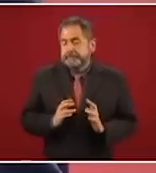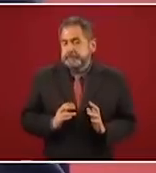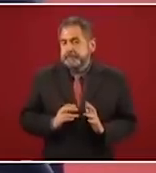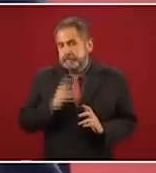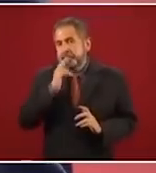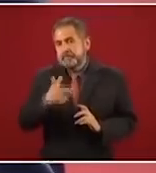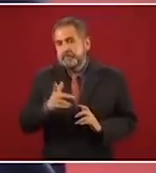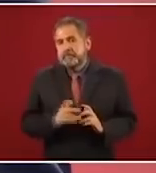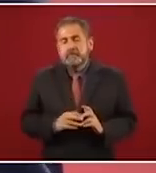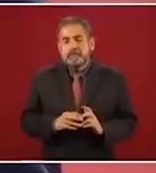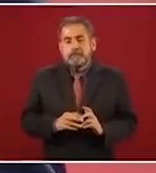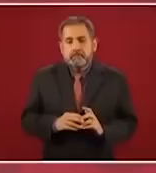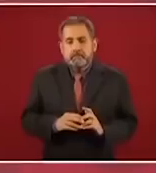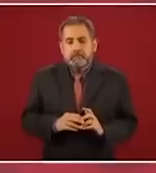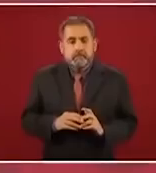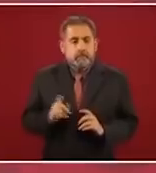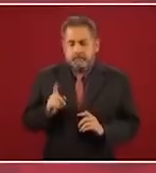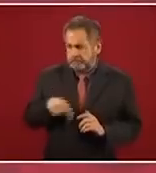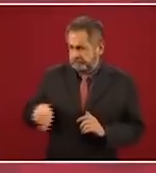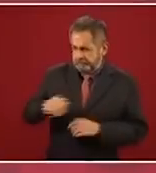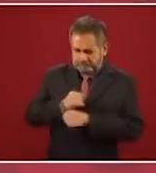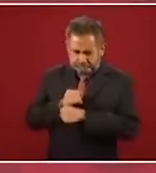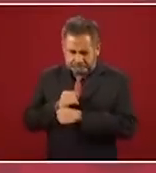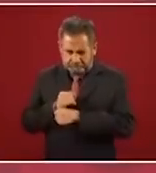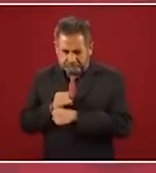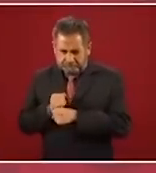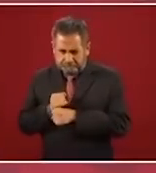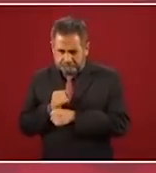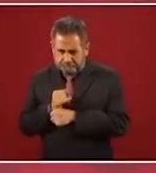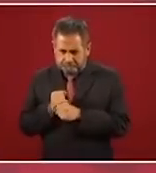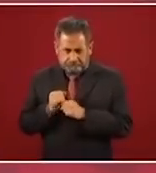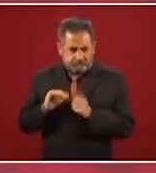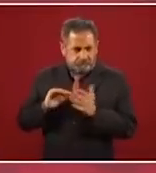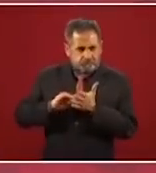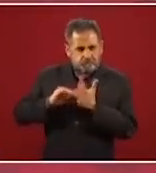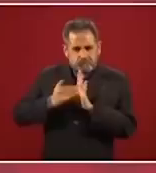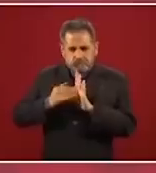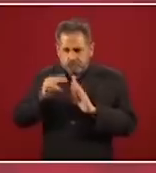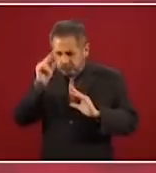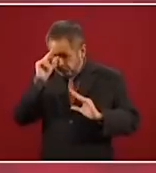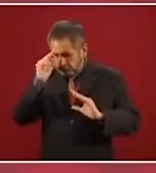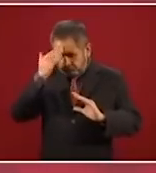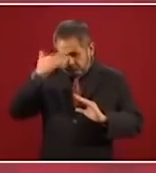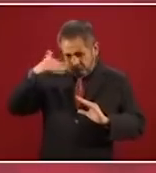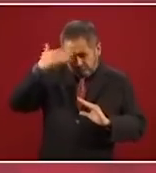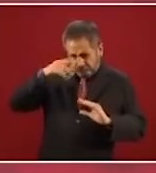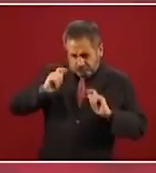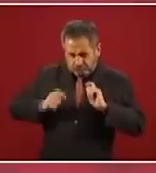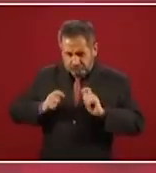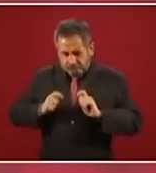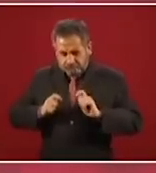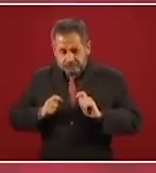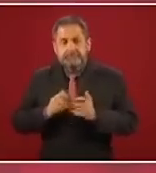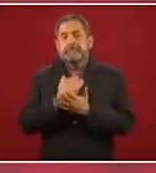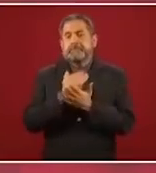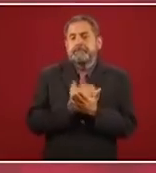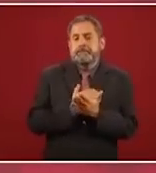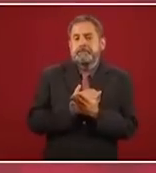tiene una buena investigación y hay inteligencia, el riesgo